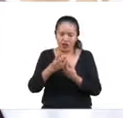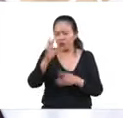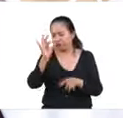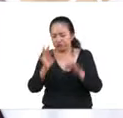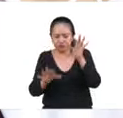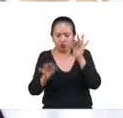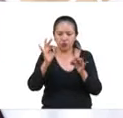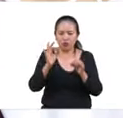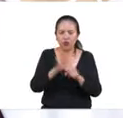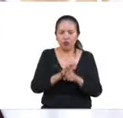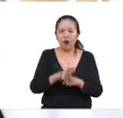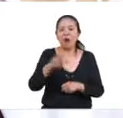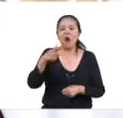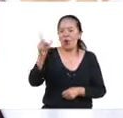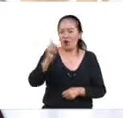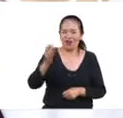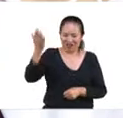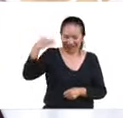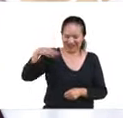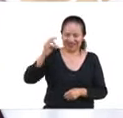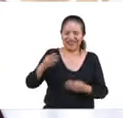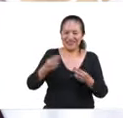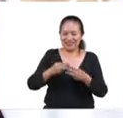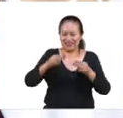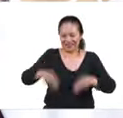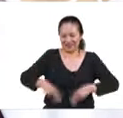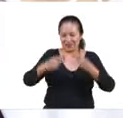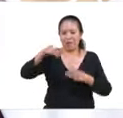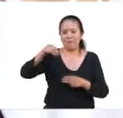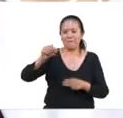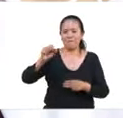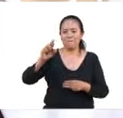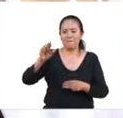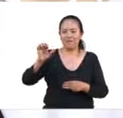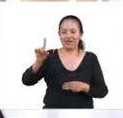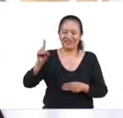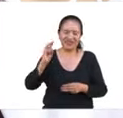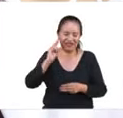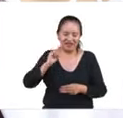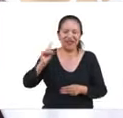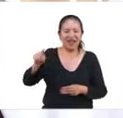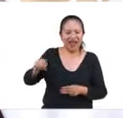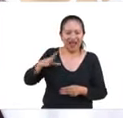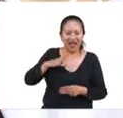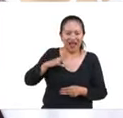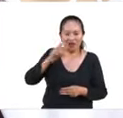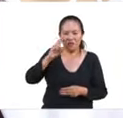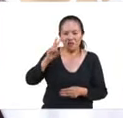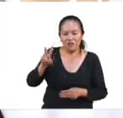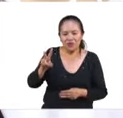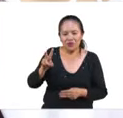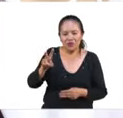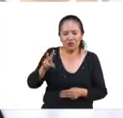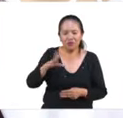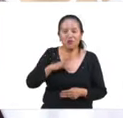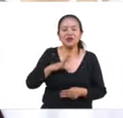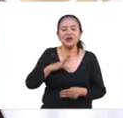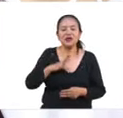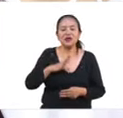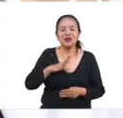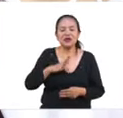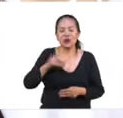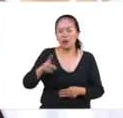hubo el incendio en la Merced y después en el mercado de San Juan, tomamos la decisión de orientar los recursos